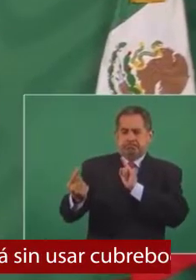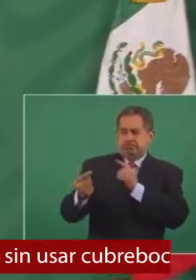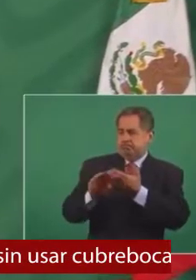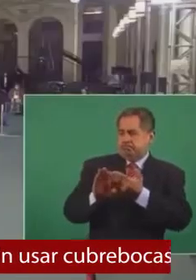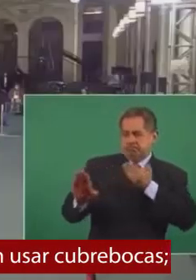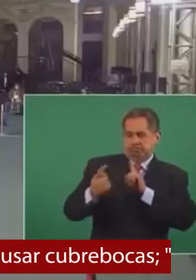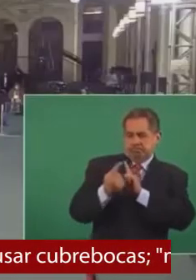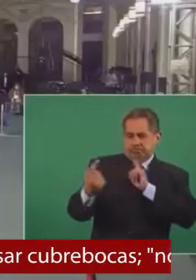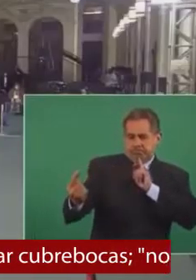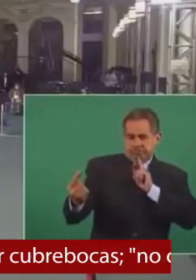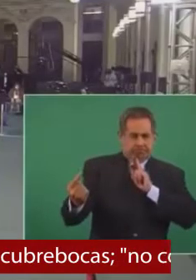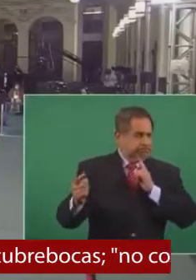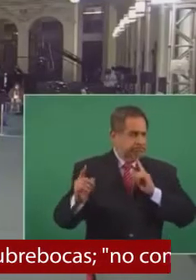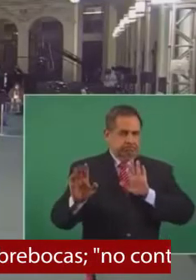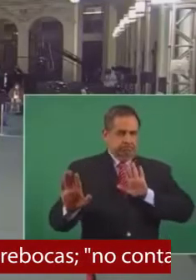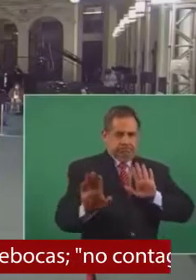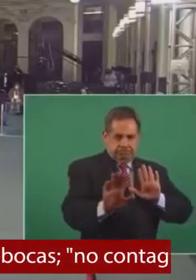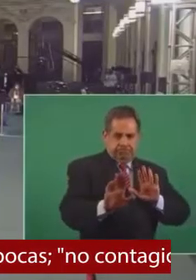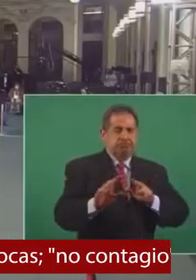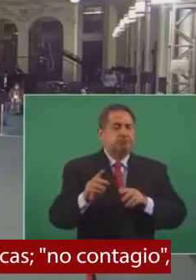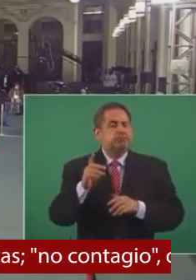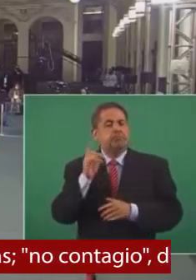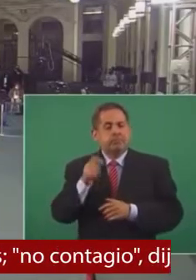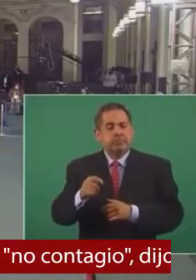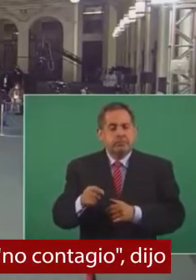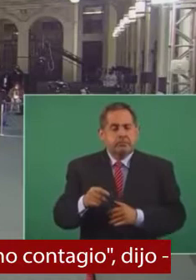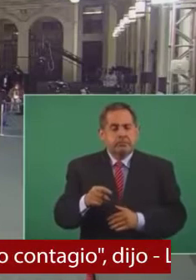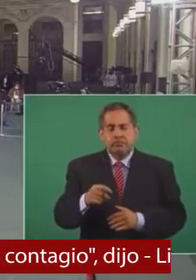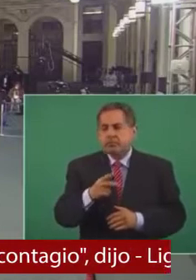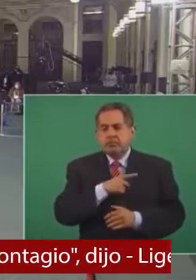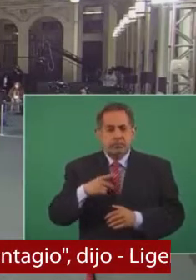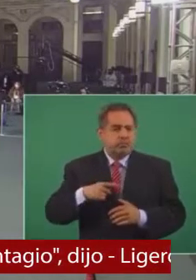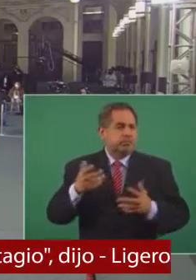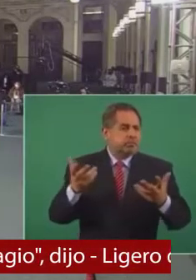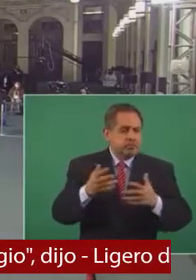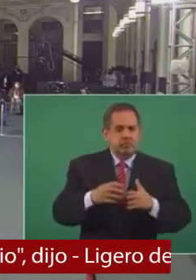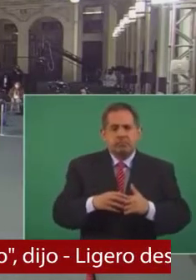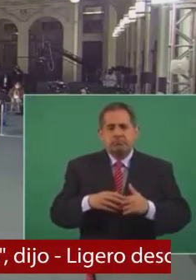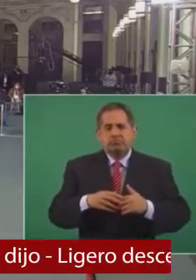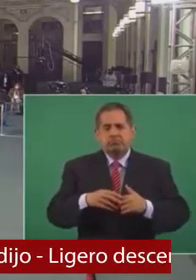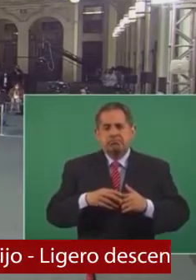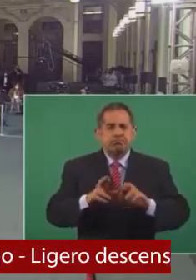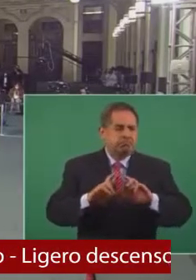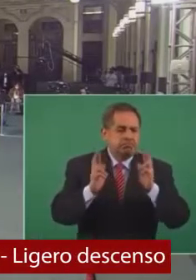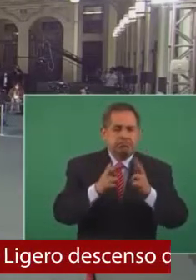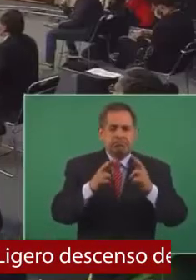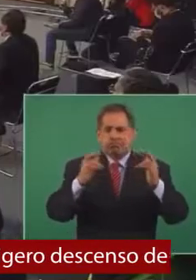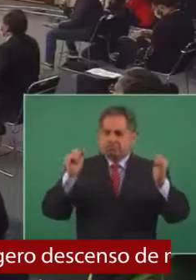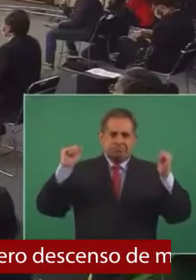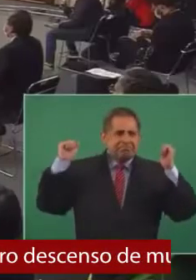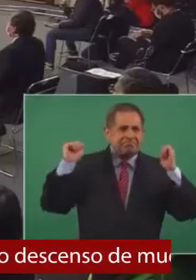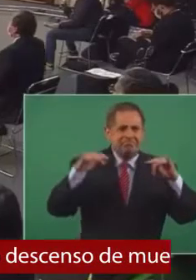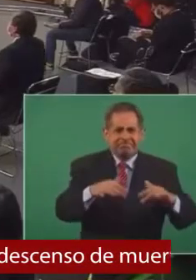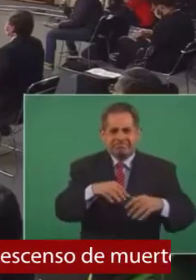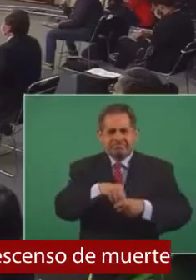sin embargo dijo respetar mucho las recomendaciones del funcionario de salud a quien una vez más dejó en claro que sólo les sirve para aplaudirlo en